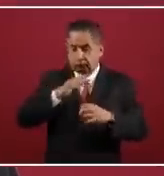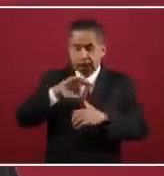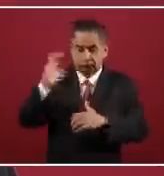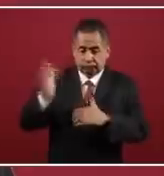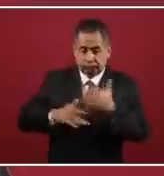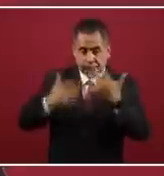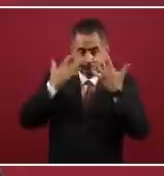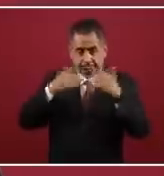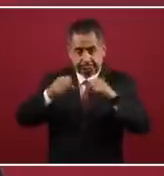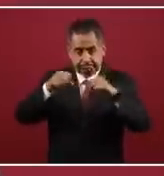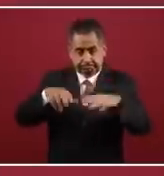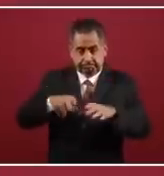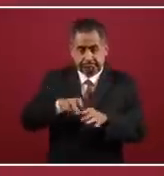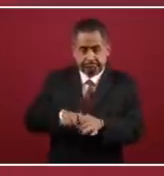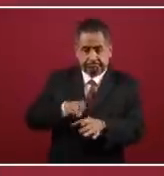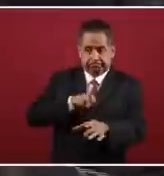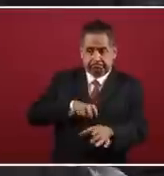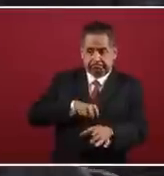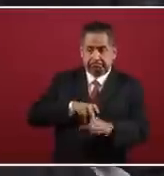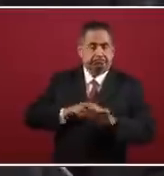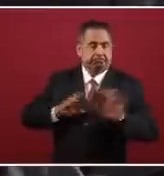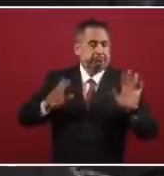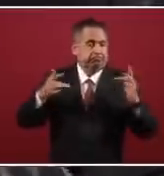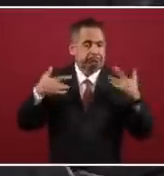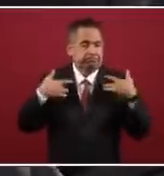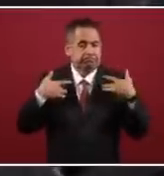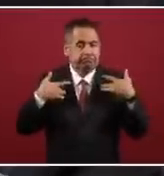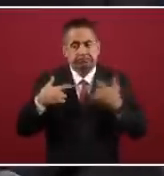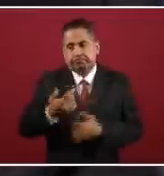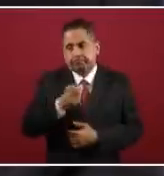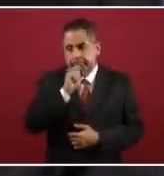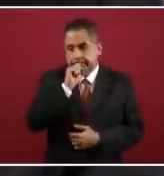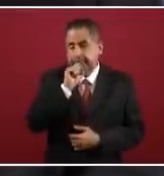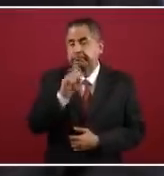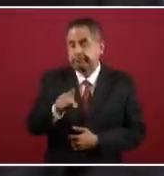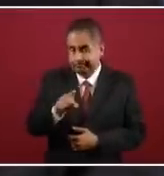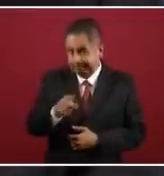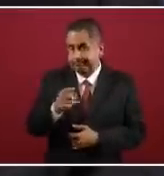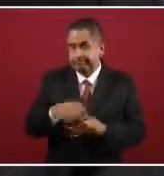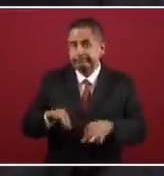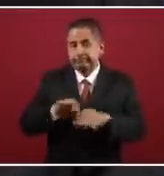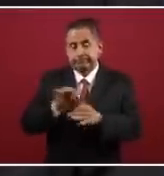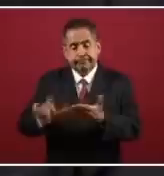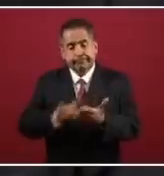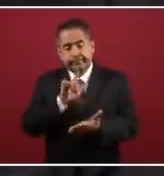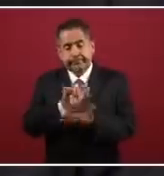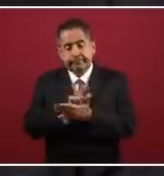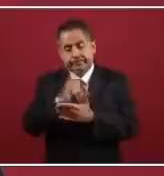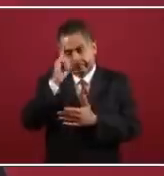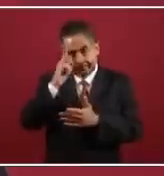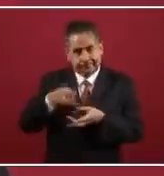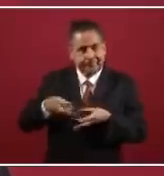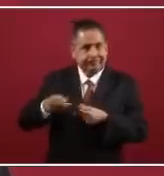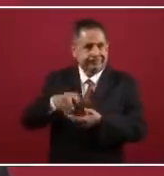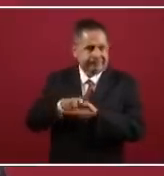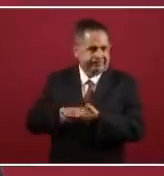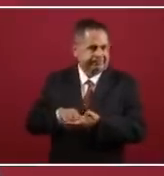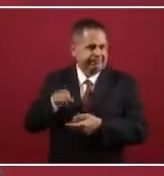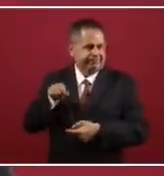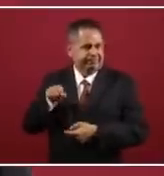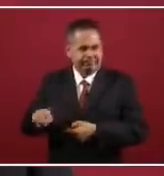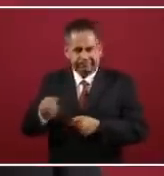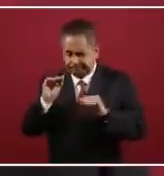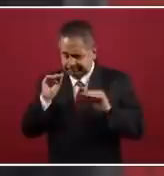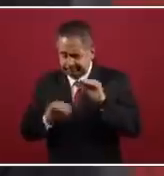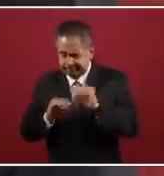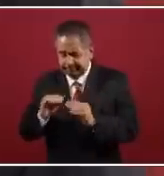ministro. Por eso también es importante que en la ley de austeridad republicana